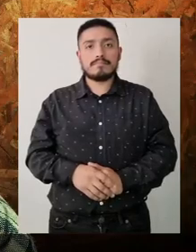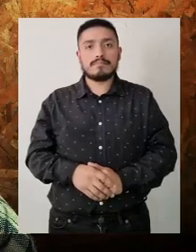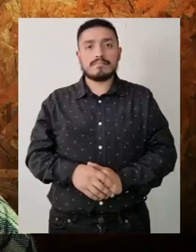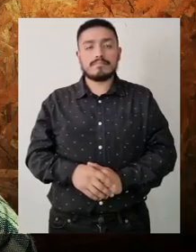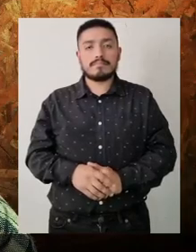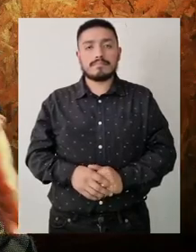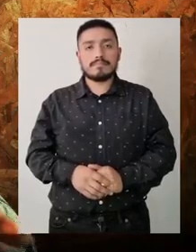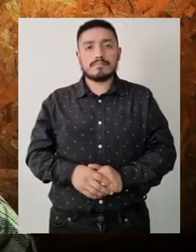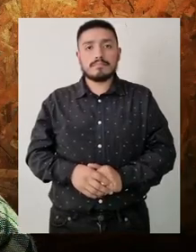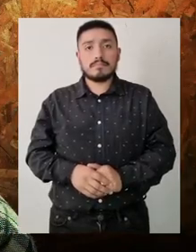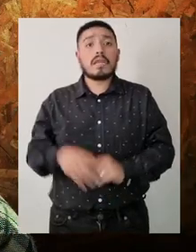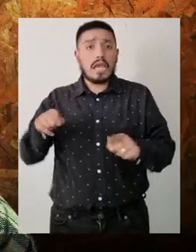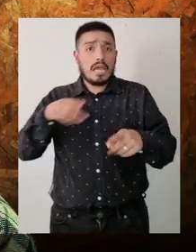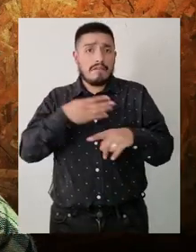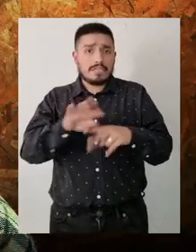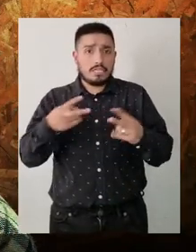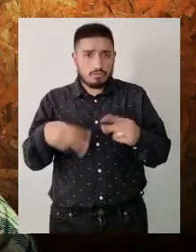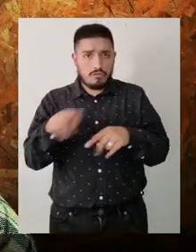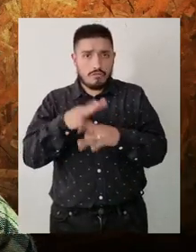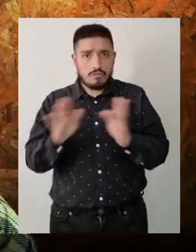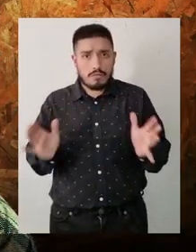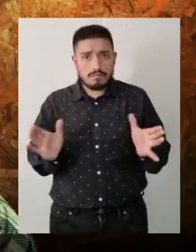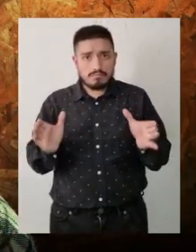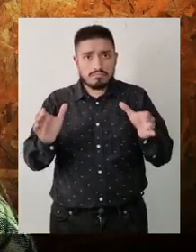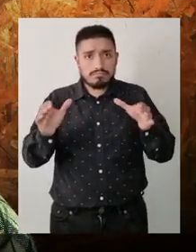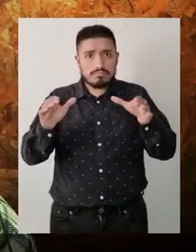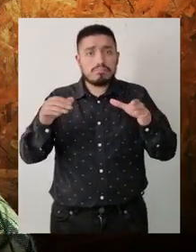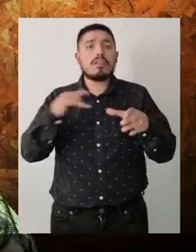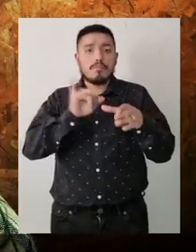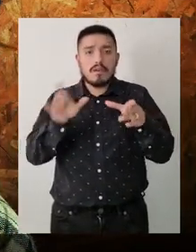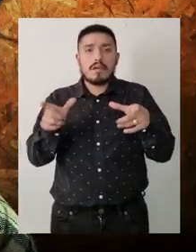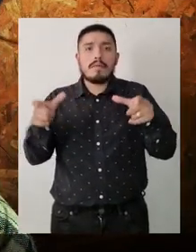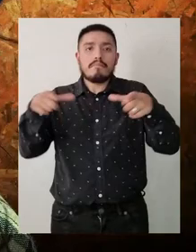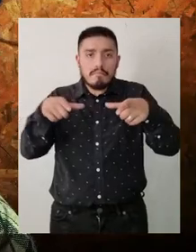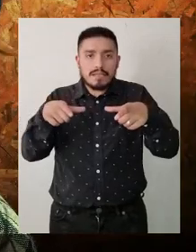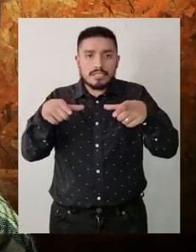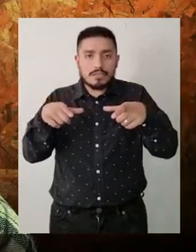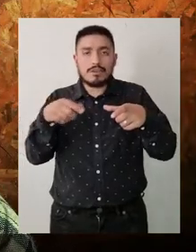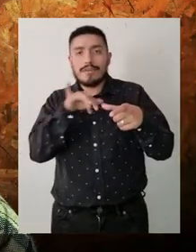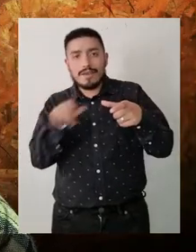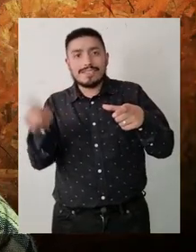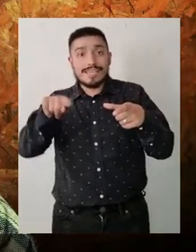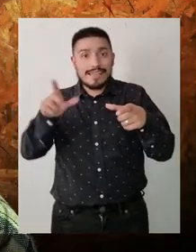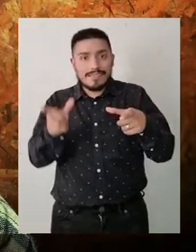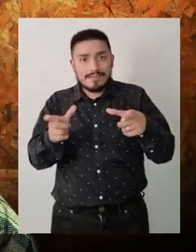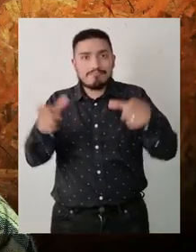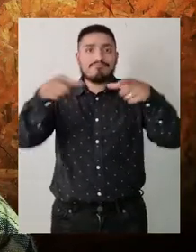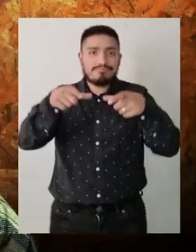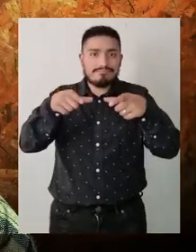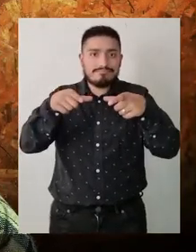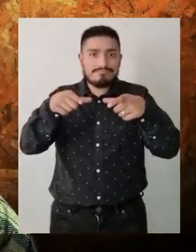Y así va a ir quedando. Hasta que lo vaya terminando, lo voy disminuyendo los puntos.